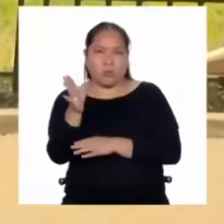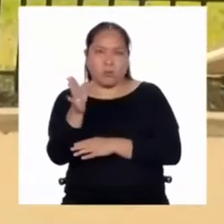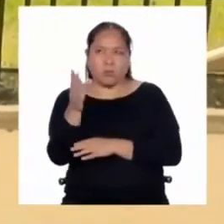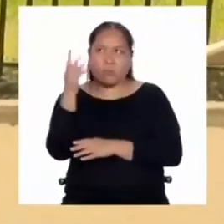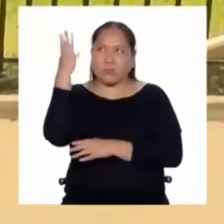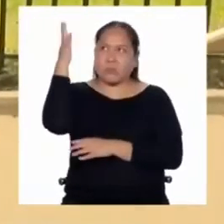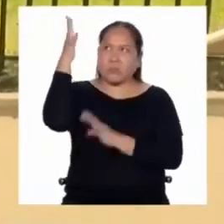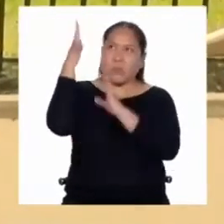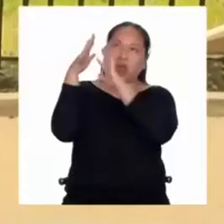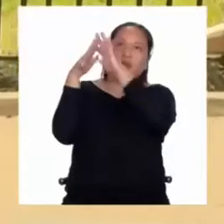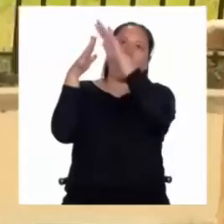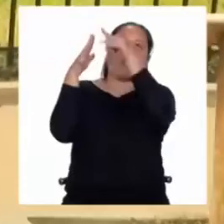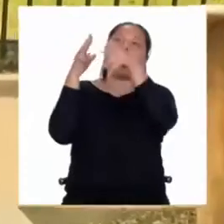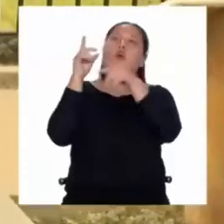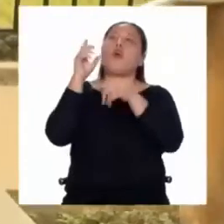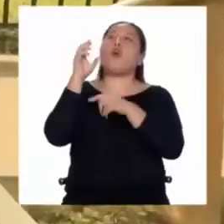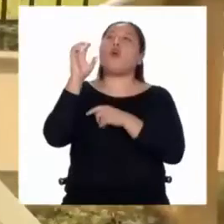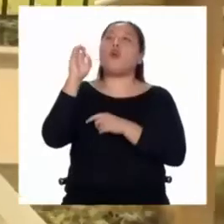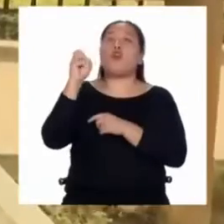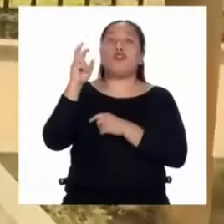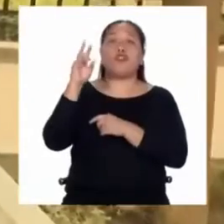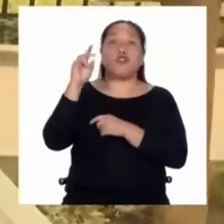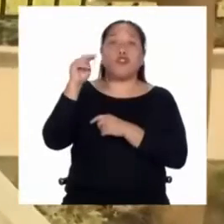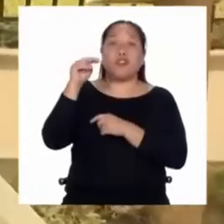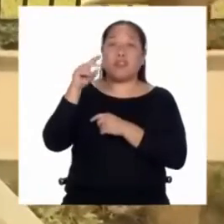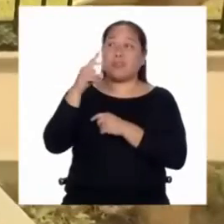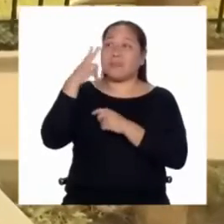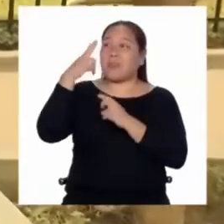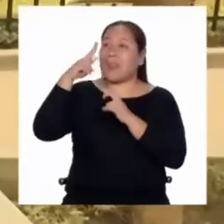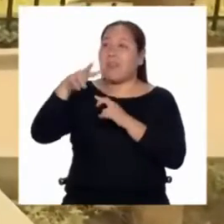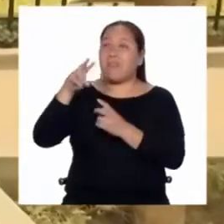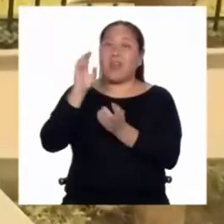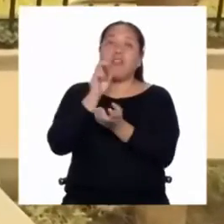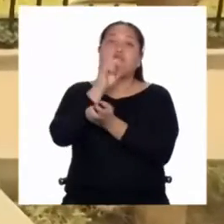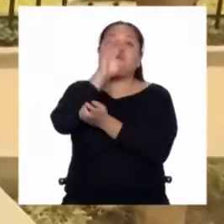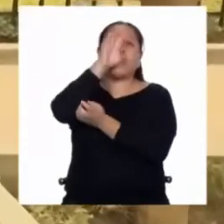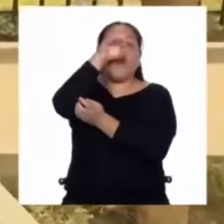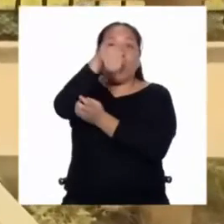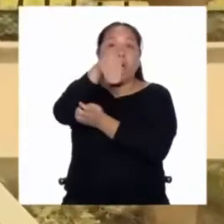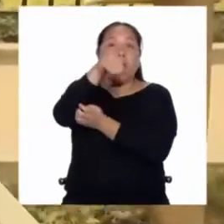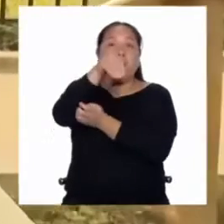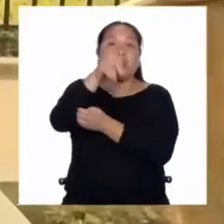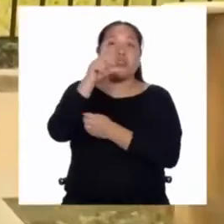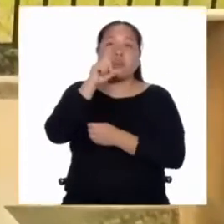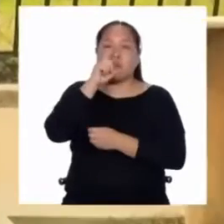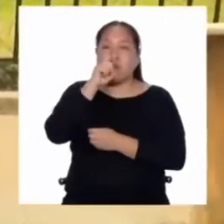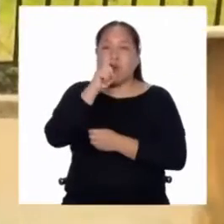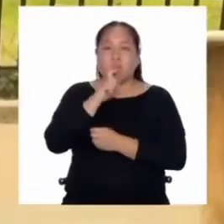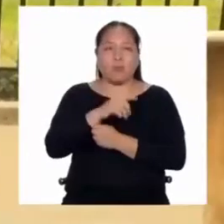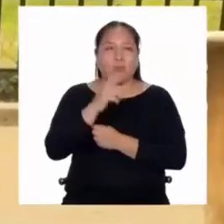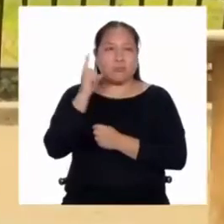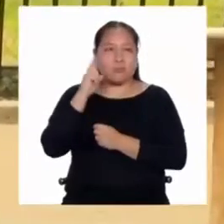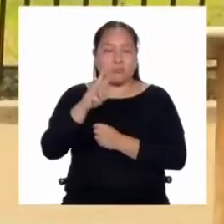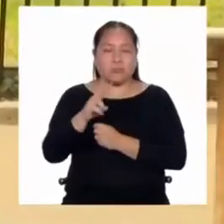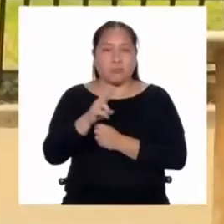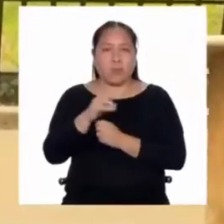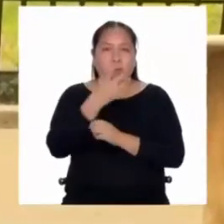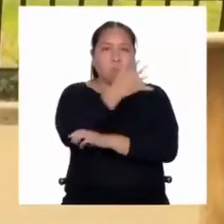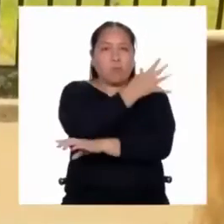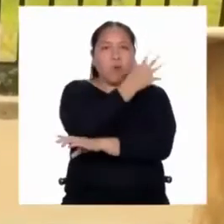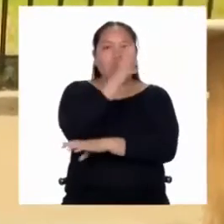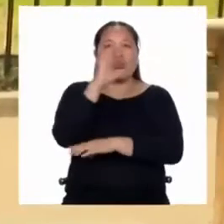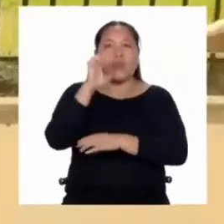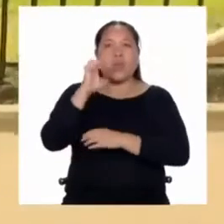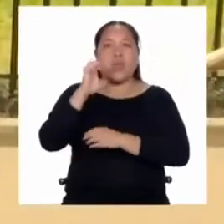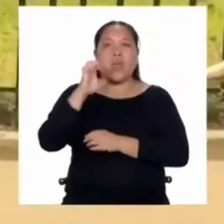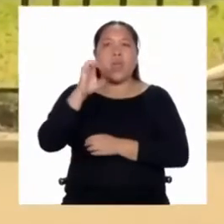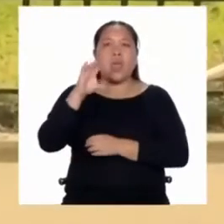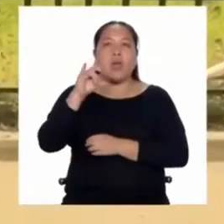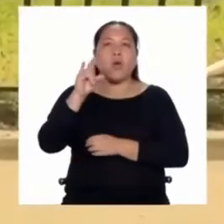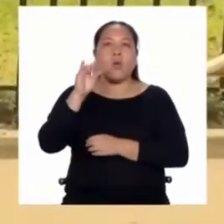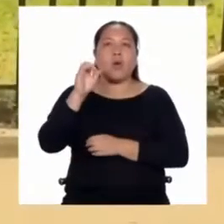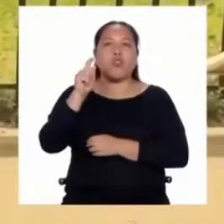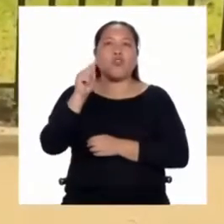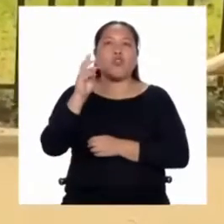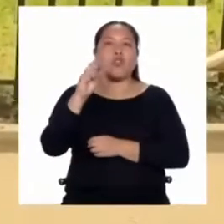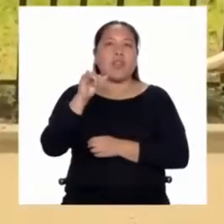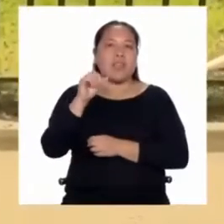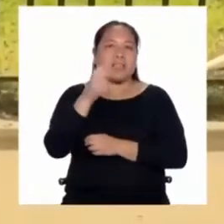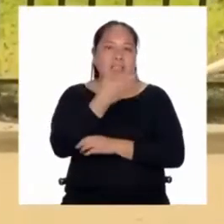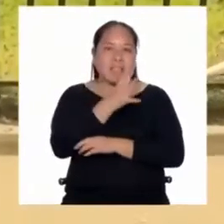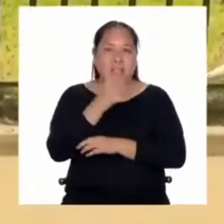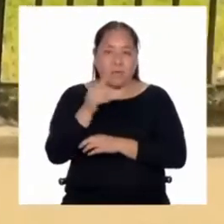coronas para ver a los tucanes y loros. Pero ya que hablamos de la flora y la fauna del bosque ecuatorial o selva, pasaremos a hablar sobre el bosque